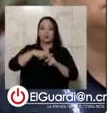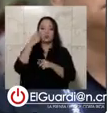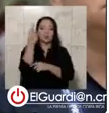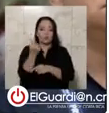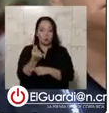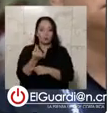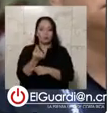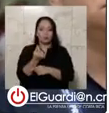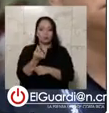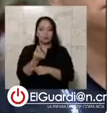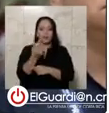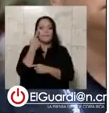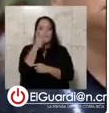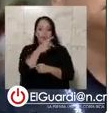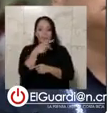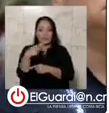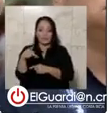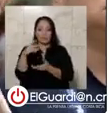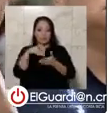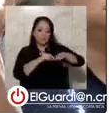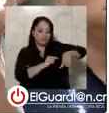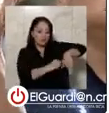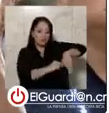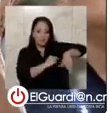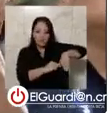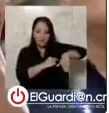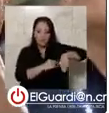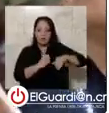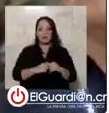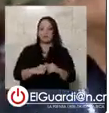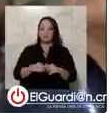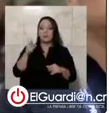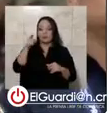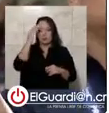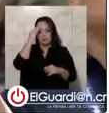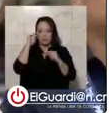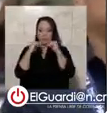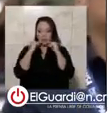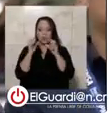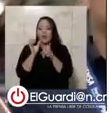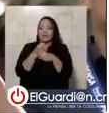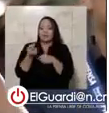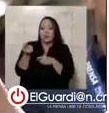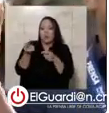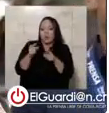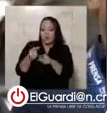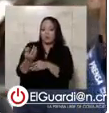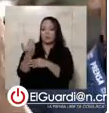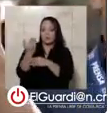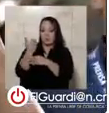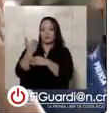recursos para el Pacífico Central, en virtud de los hechos, Rodrigo, usted sabe, hechos ocurridos,